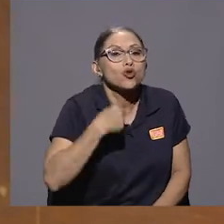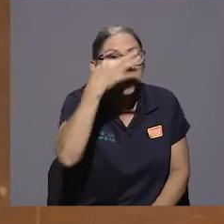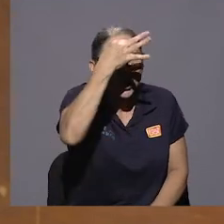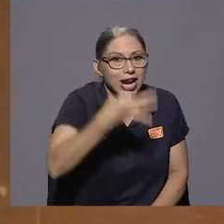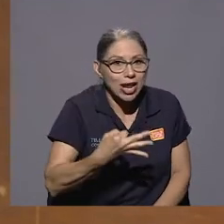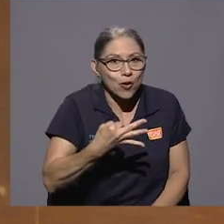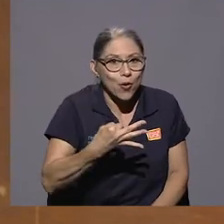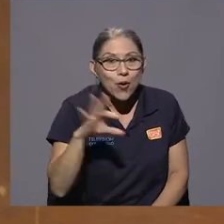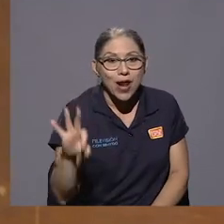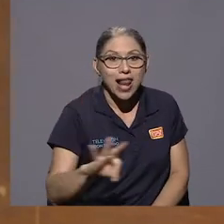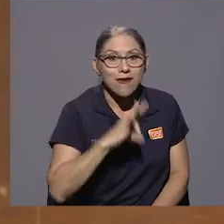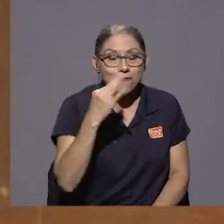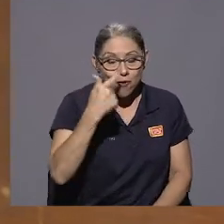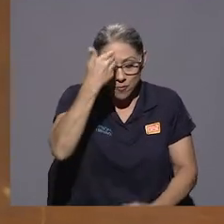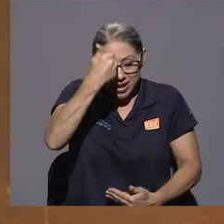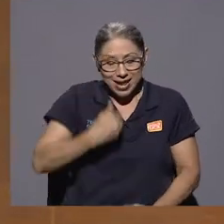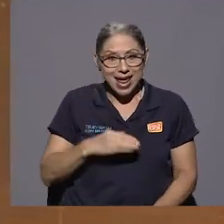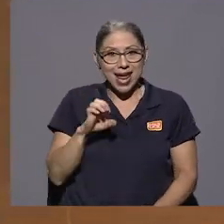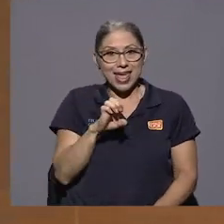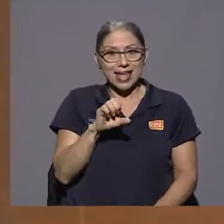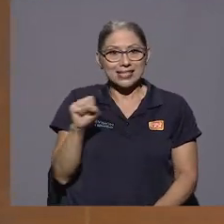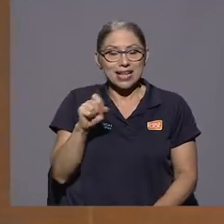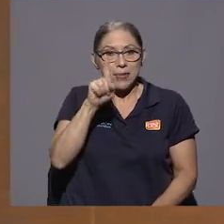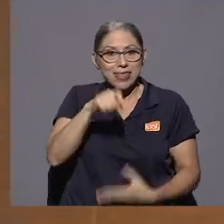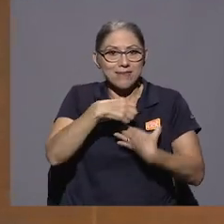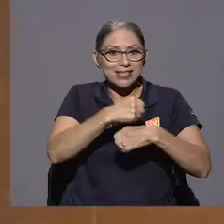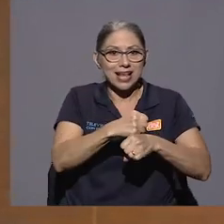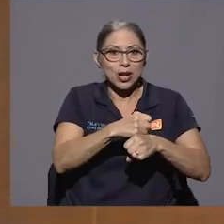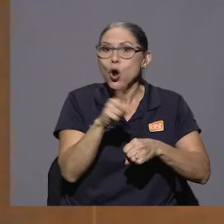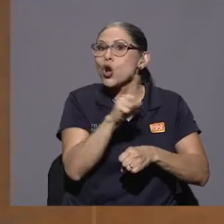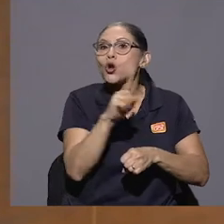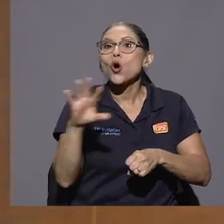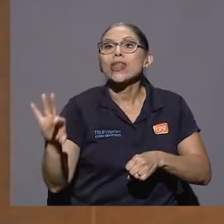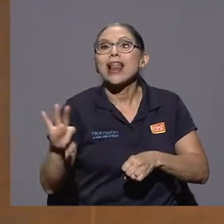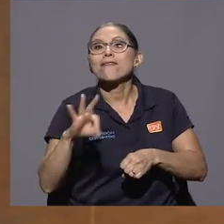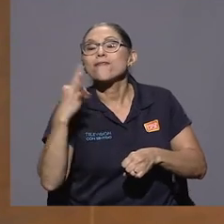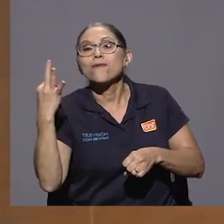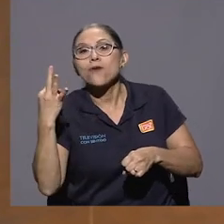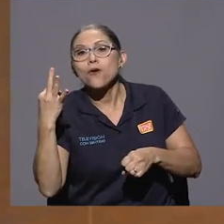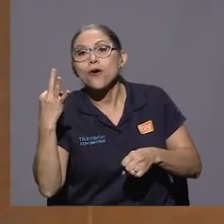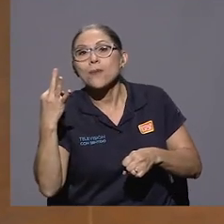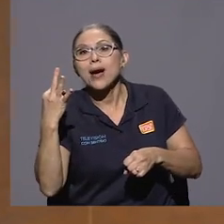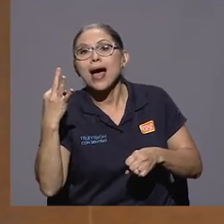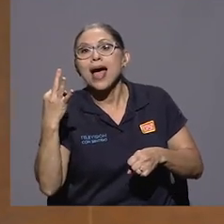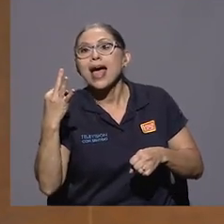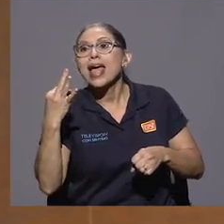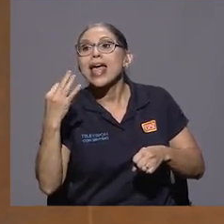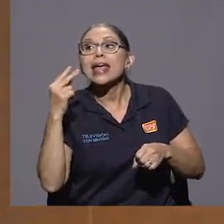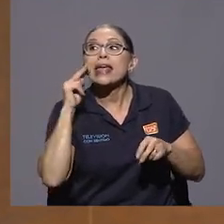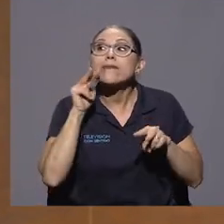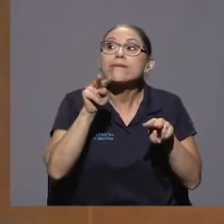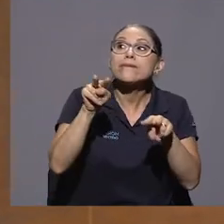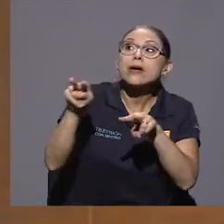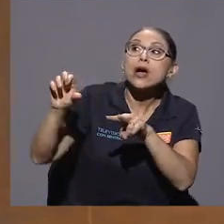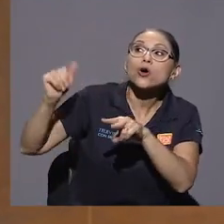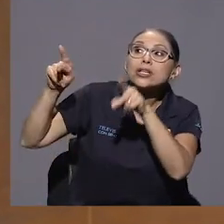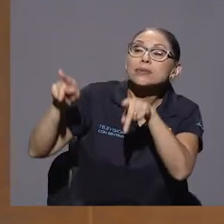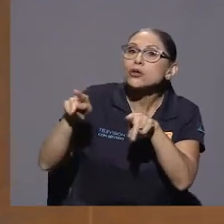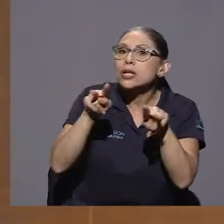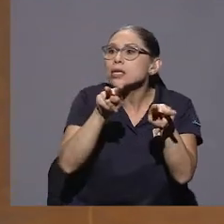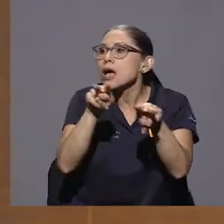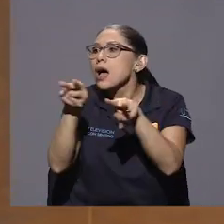la forma en la que Edgar Silva las tiene que hacer y no de la forma en la que uno ve que otros la hacen para hacerlas